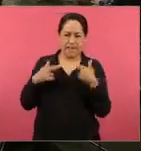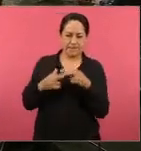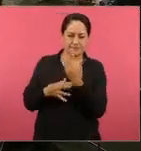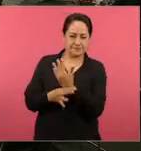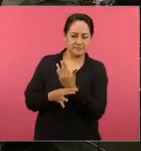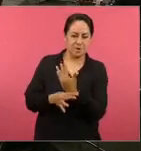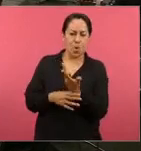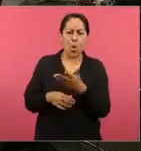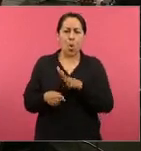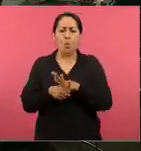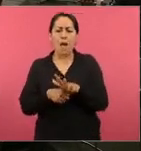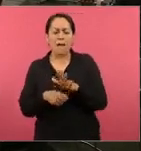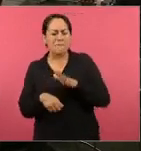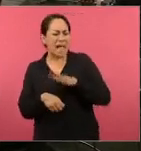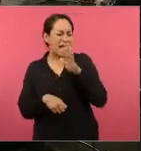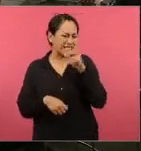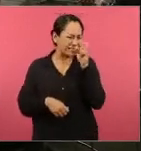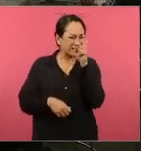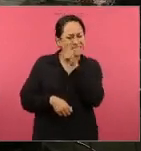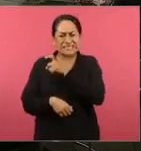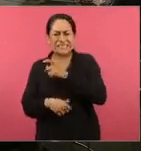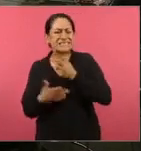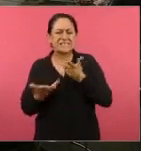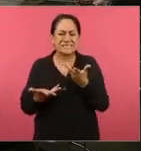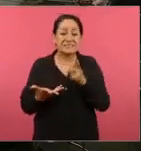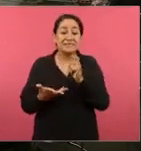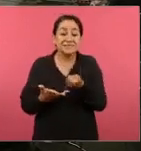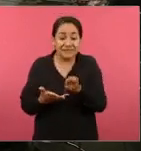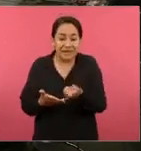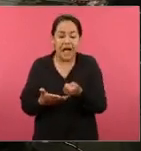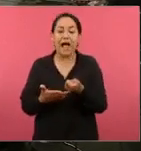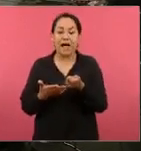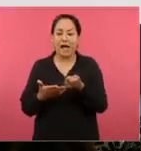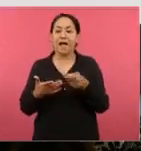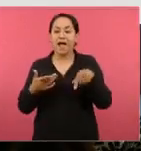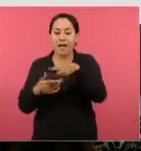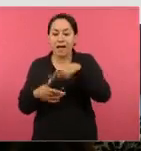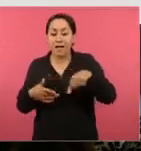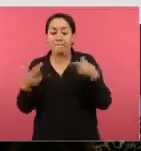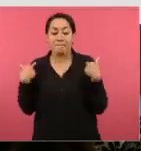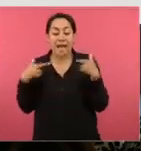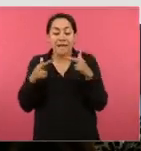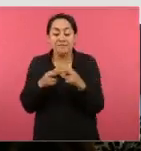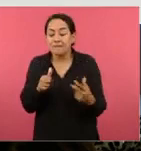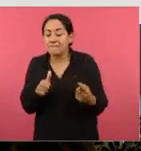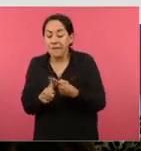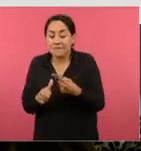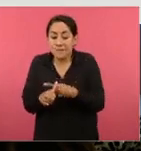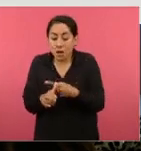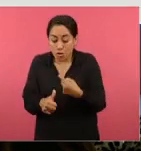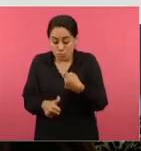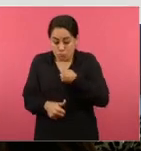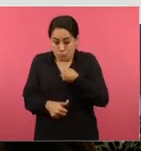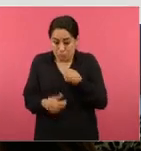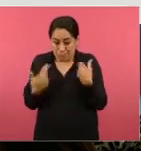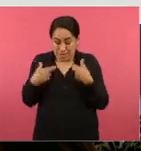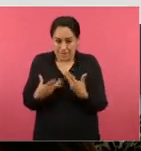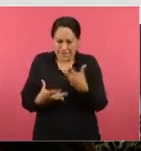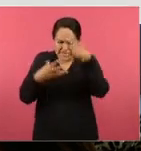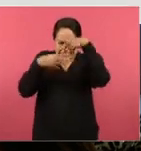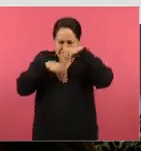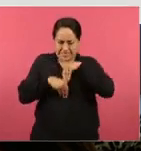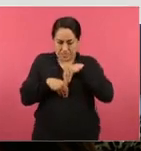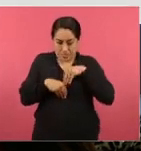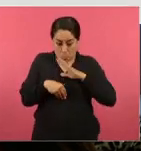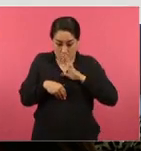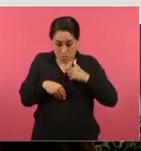antes de mí, es que esto los maestros lo hagan suyo. Desde el momento en que lo hagan suyo, se darán